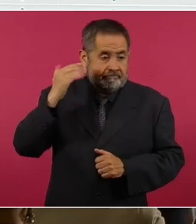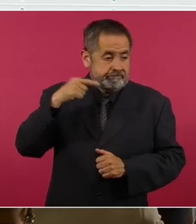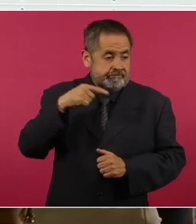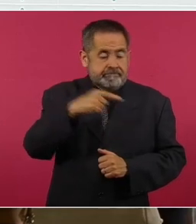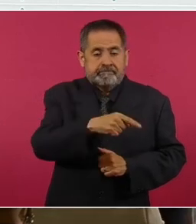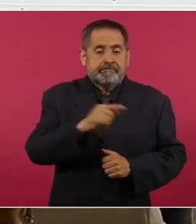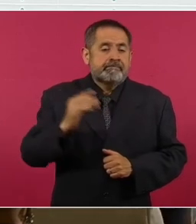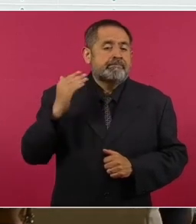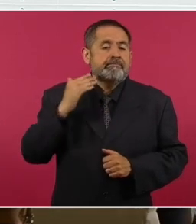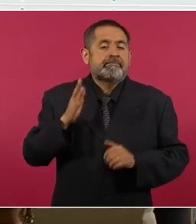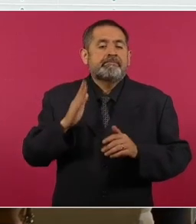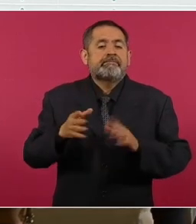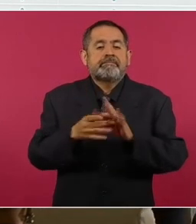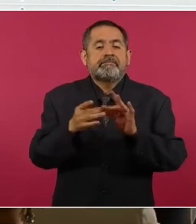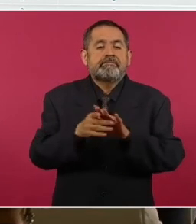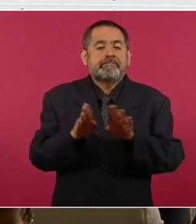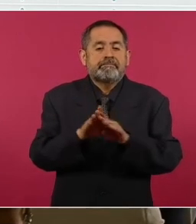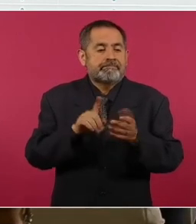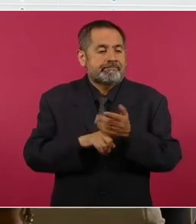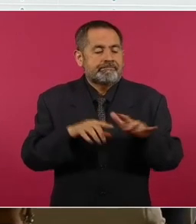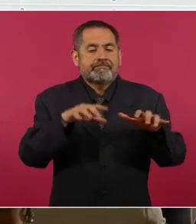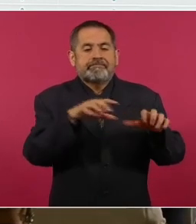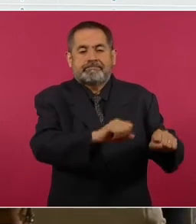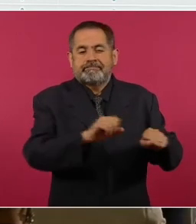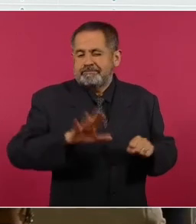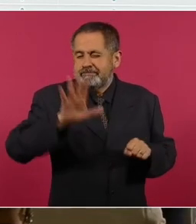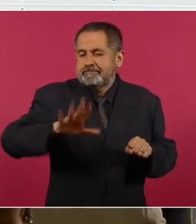sido detenido el presunto autor